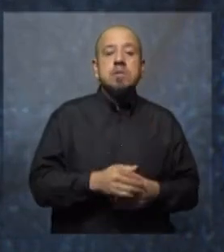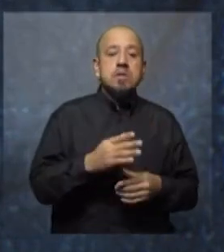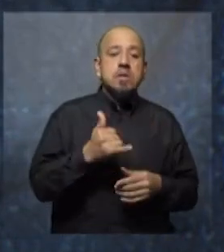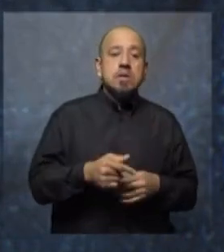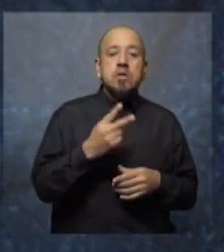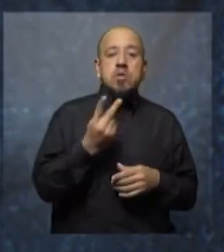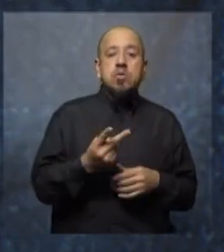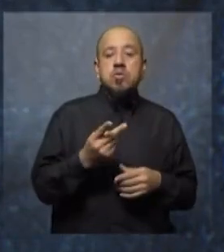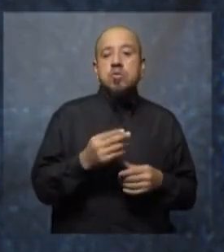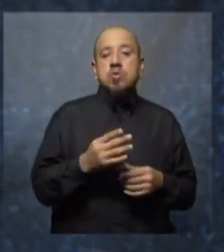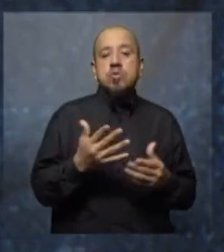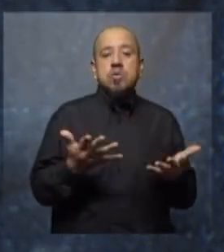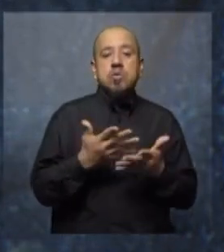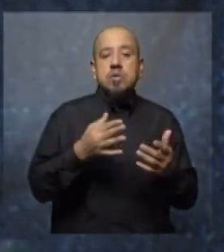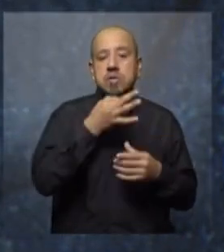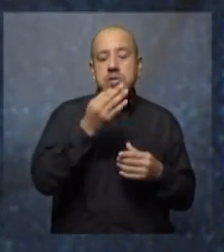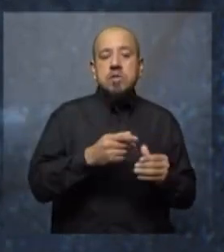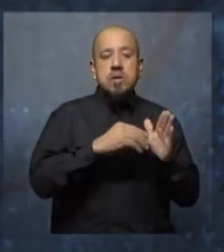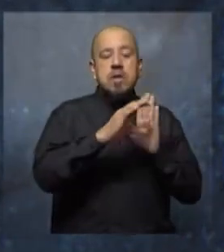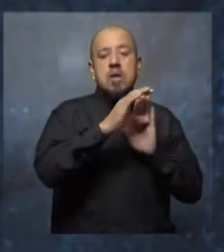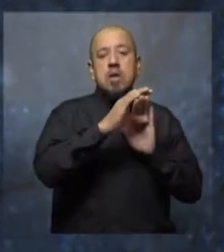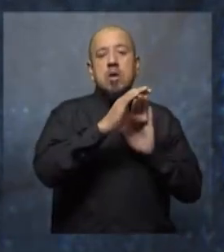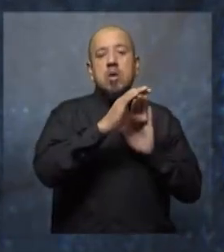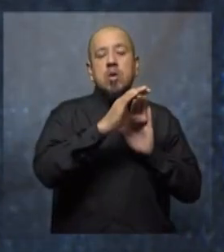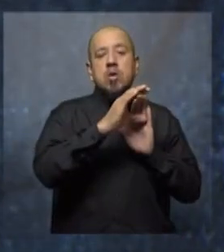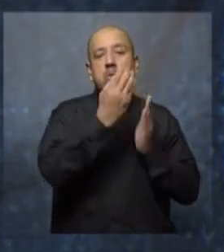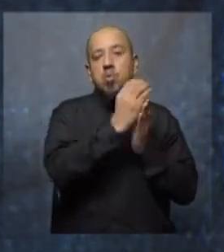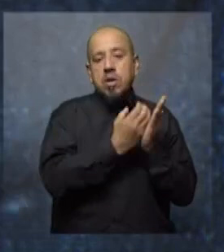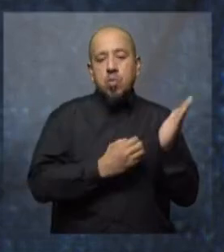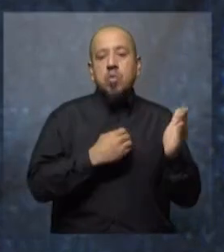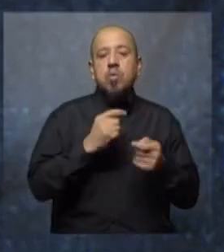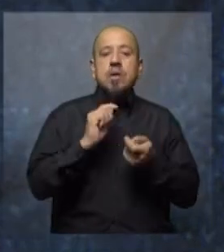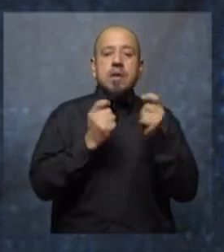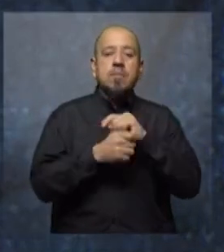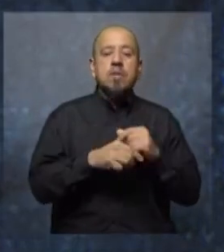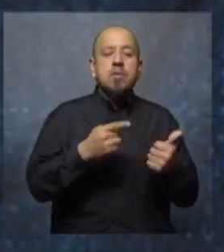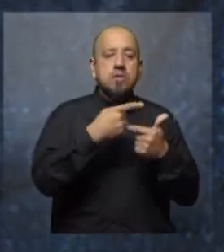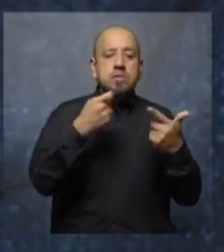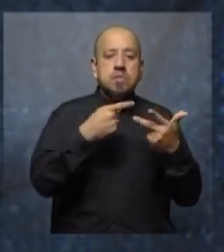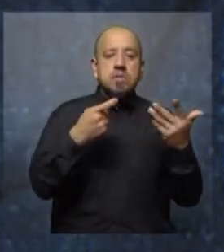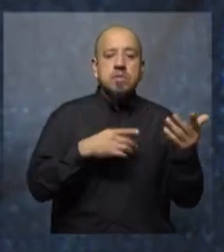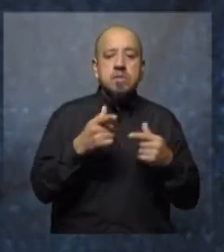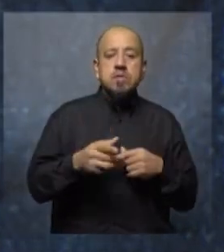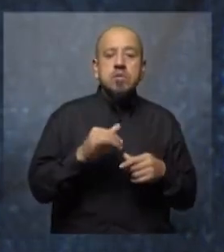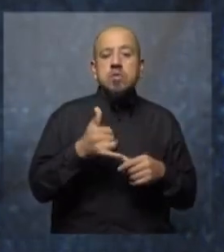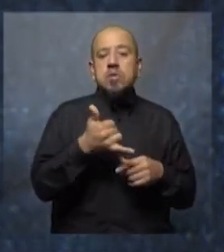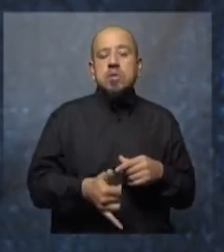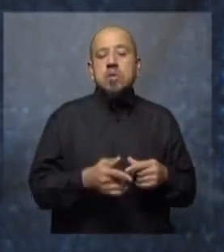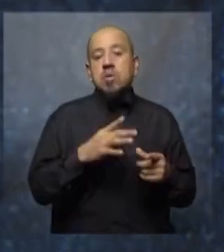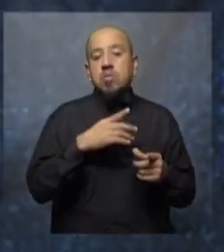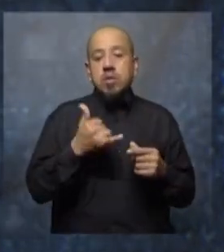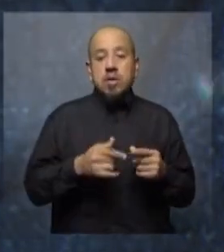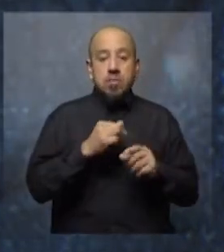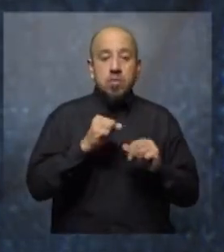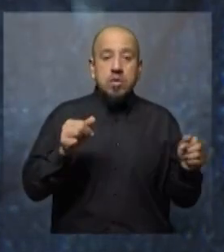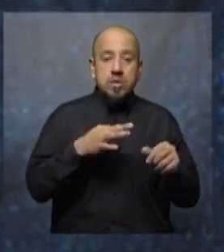No ahora si está alzando mucho de currículum de cambios curriculares no un camino es el son los contenidos vos tenés que